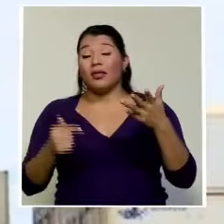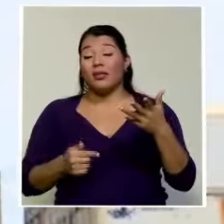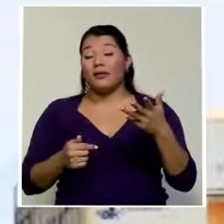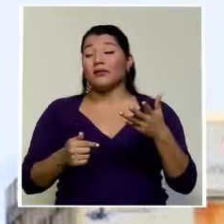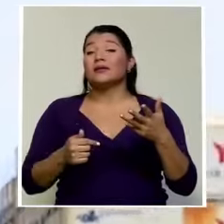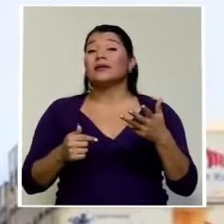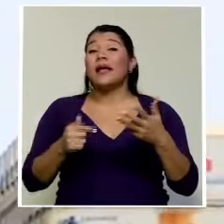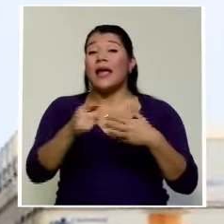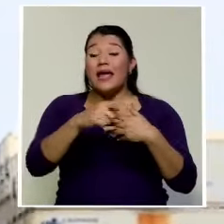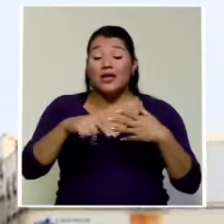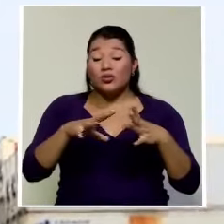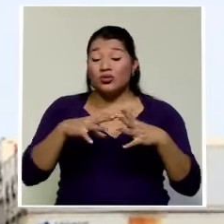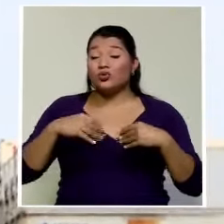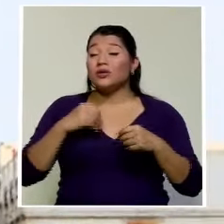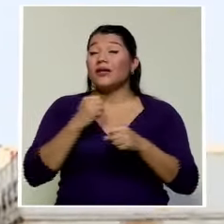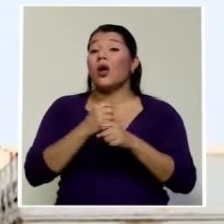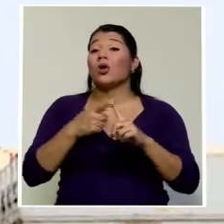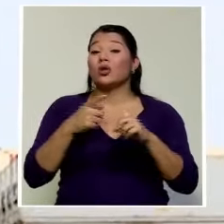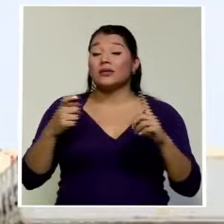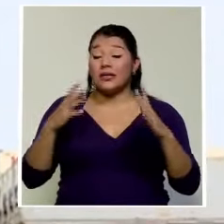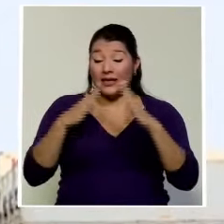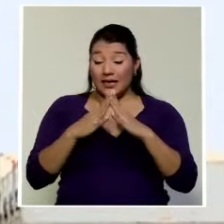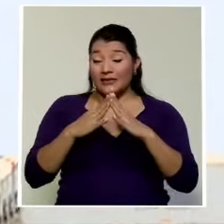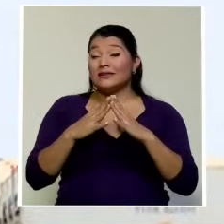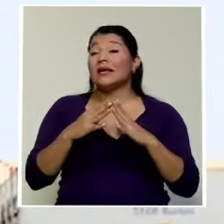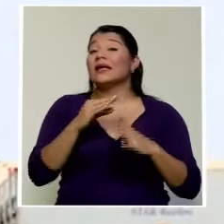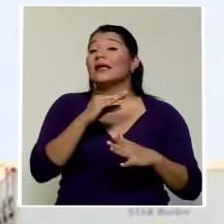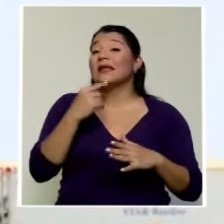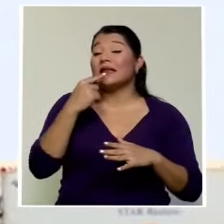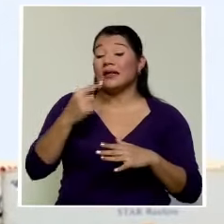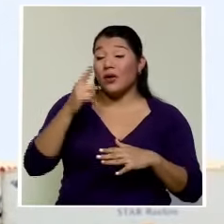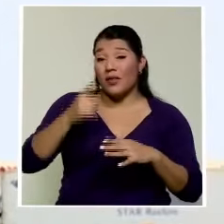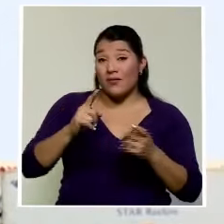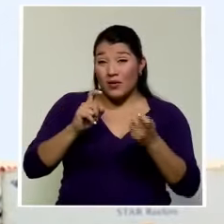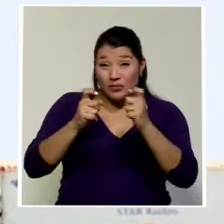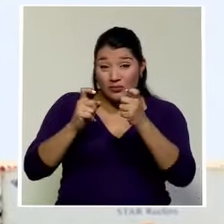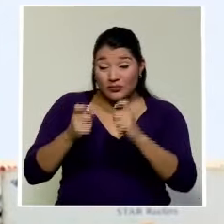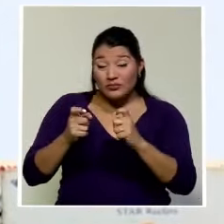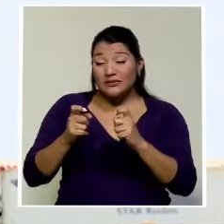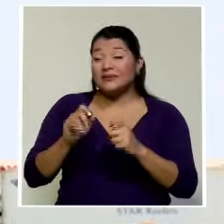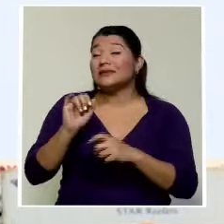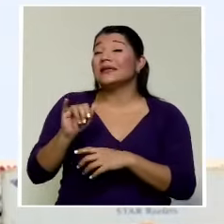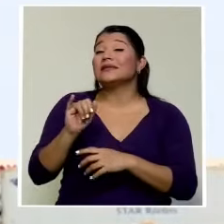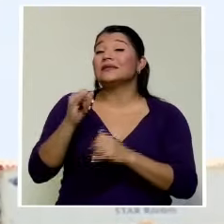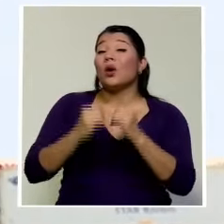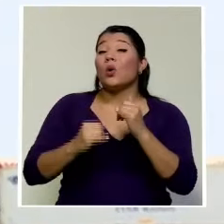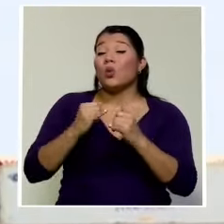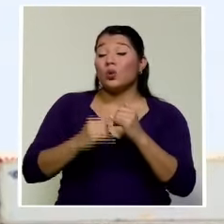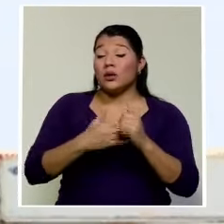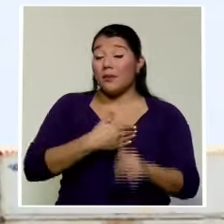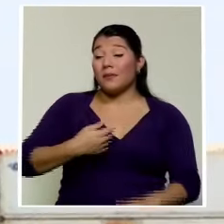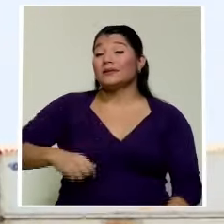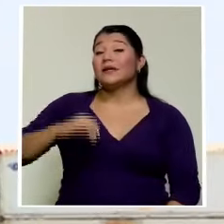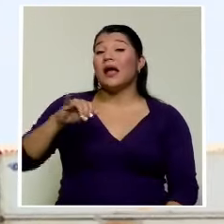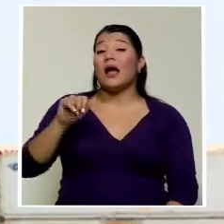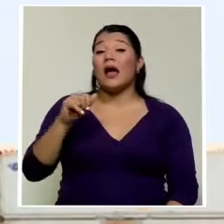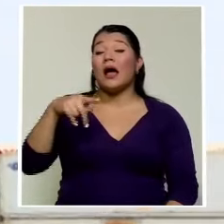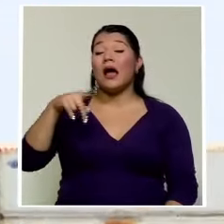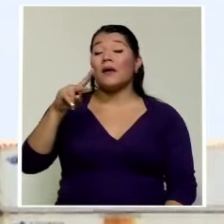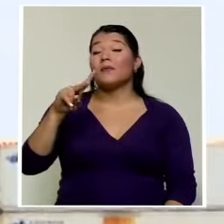laboral, incluida en el proceso de reestructuración de esta entidad. De este último monto, la presidenta de Habdeba,